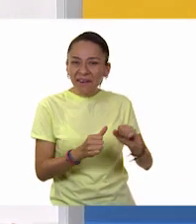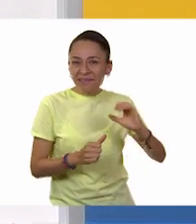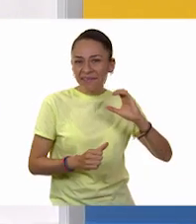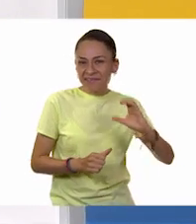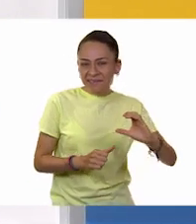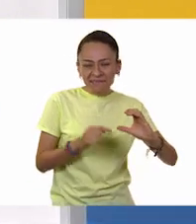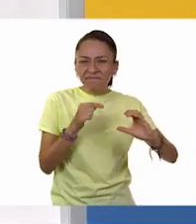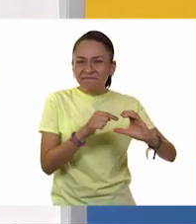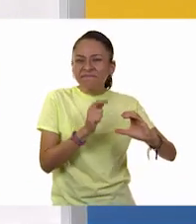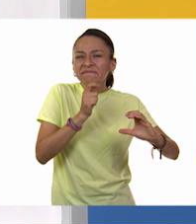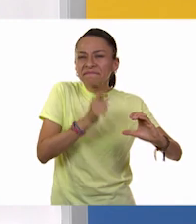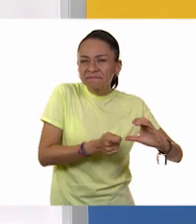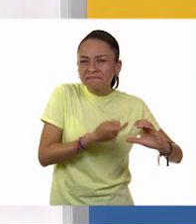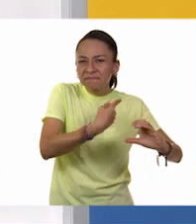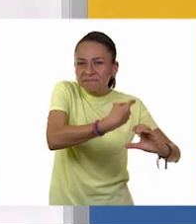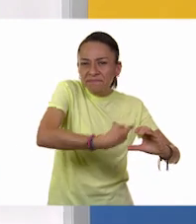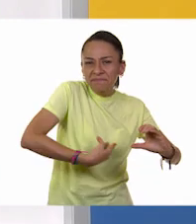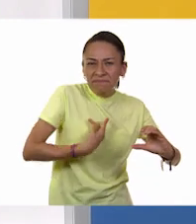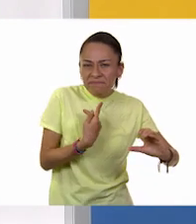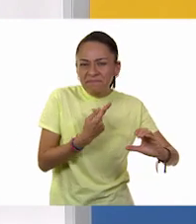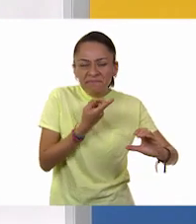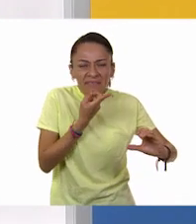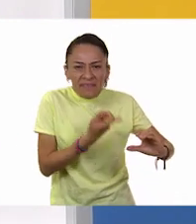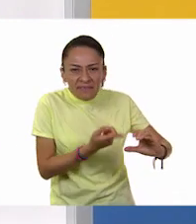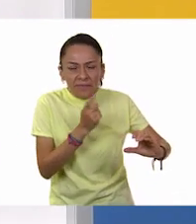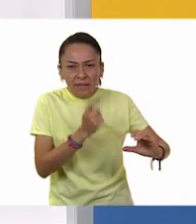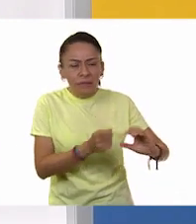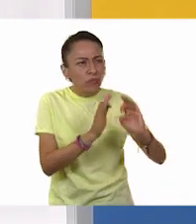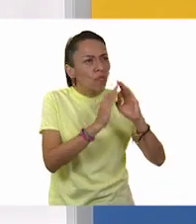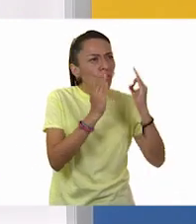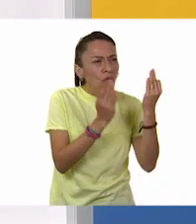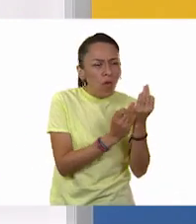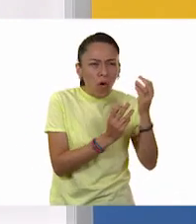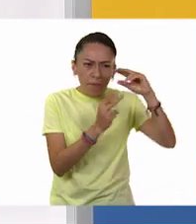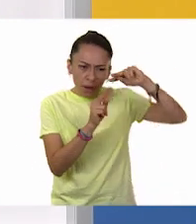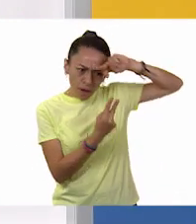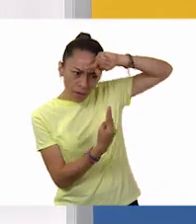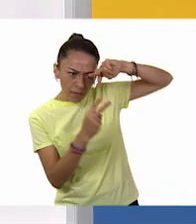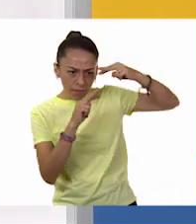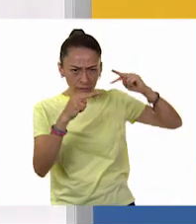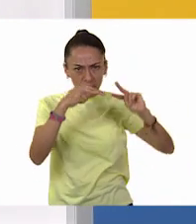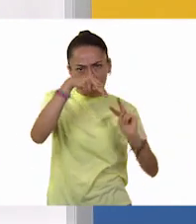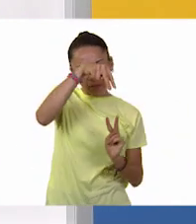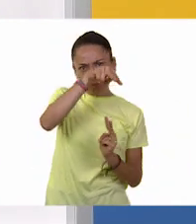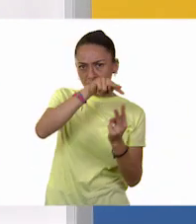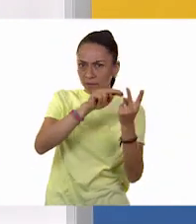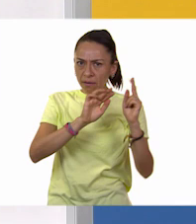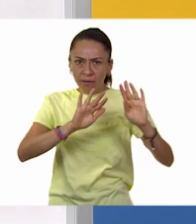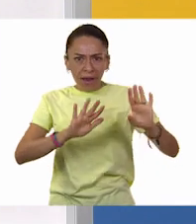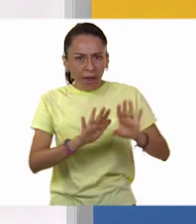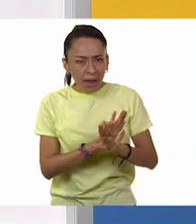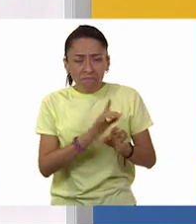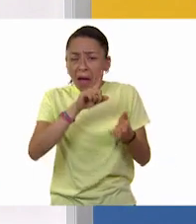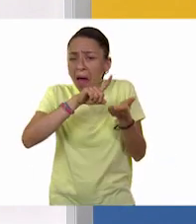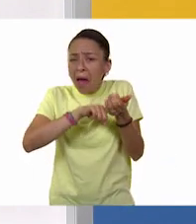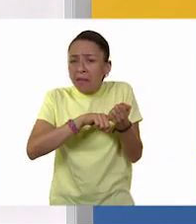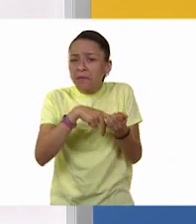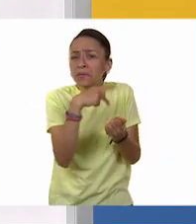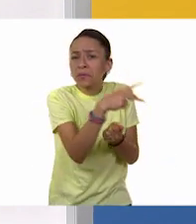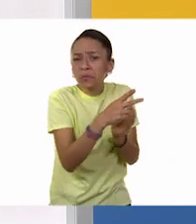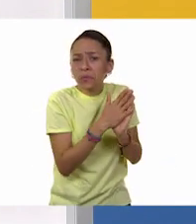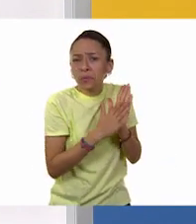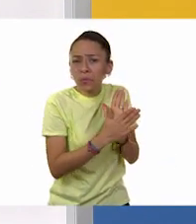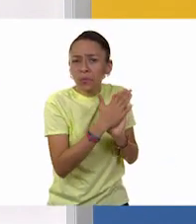No importa la transformación que hicimos de la figura, el área siempre es la misma. Ahora